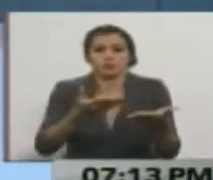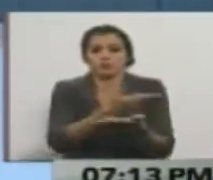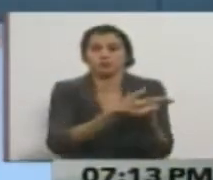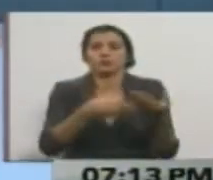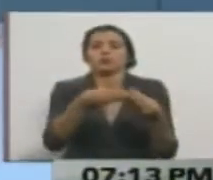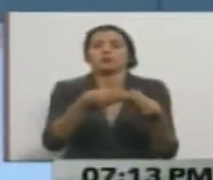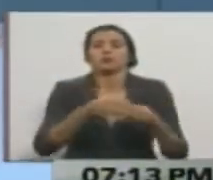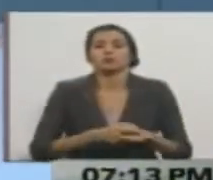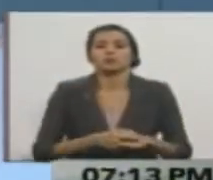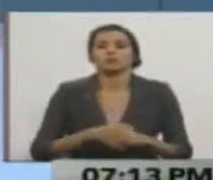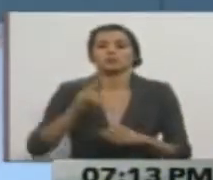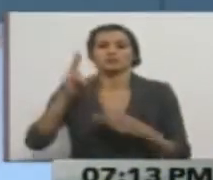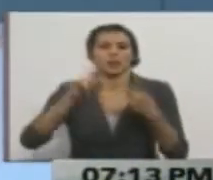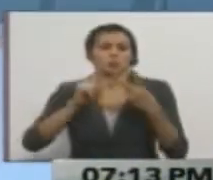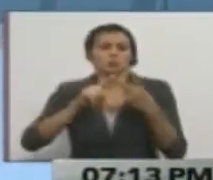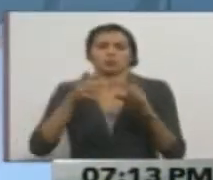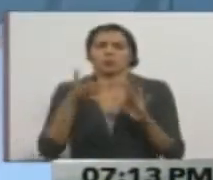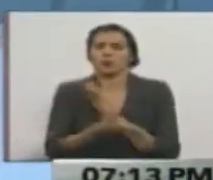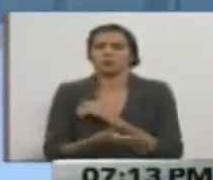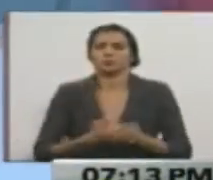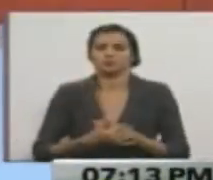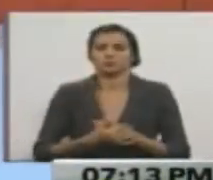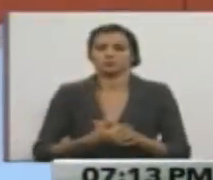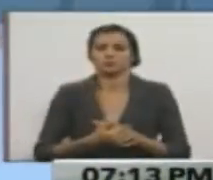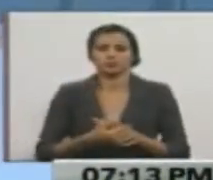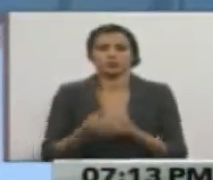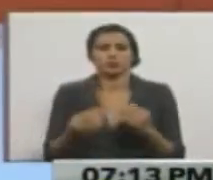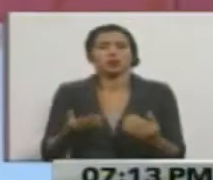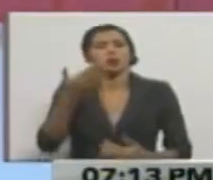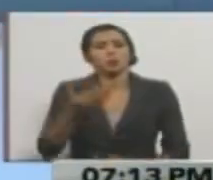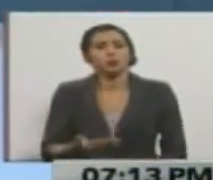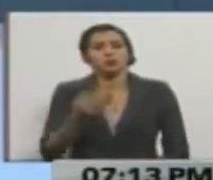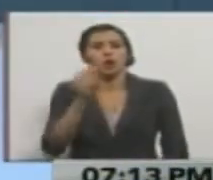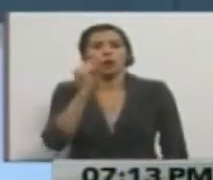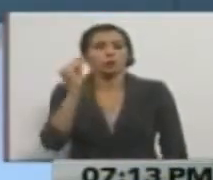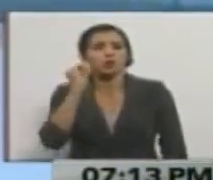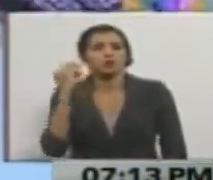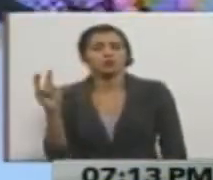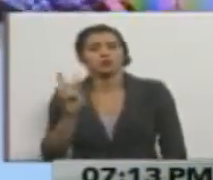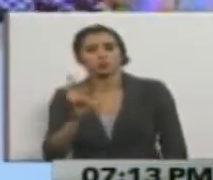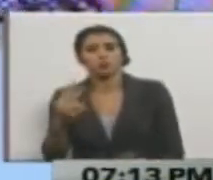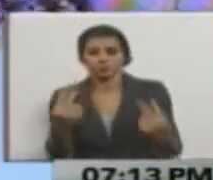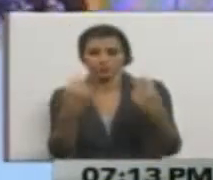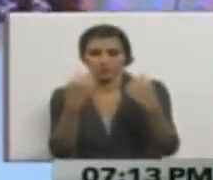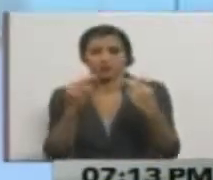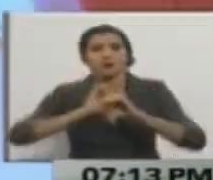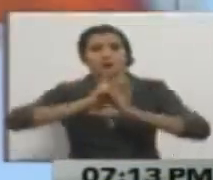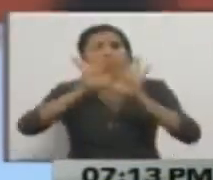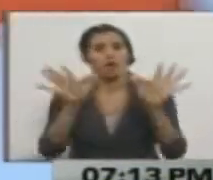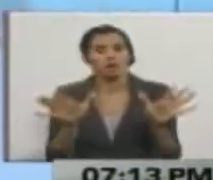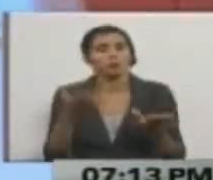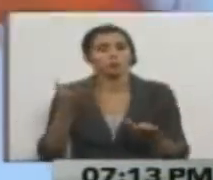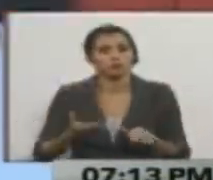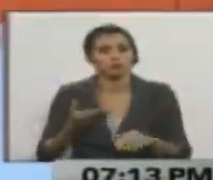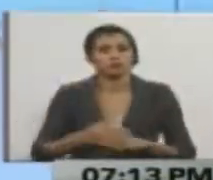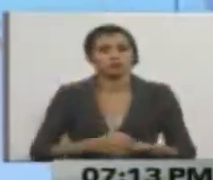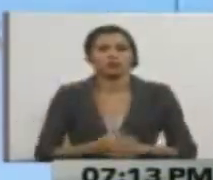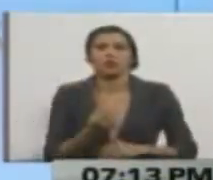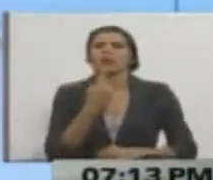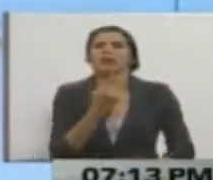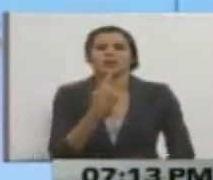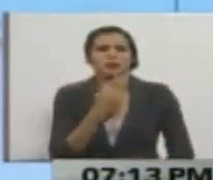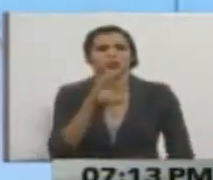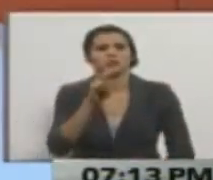implica los siguientes elementos y es muy importante que los venezolanos y las venezolanas estemos claros en qué dijo el Consejo